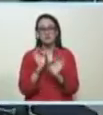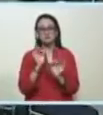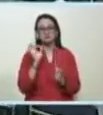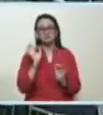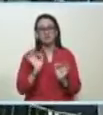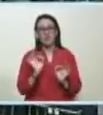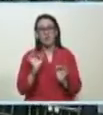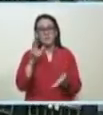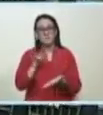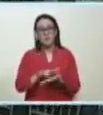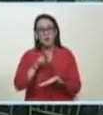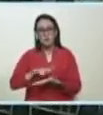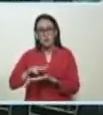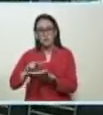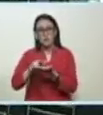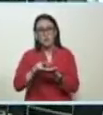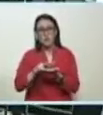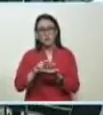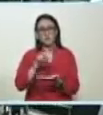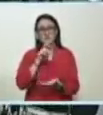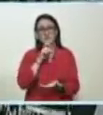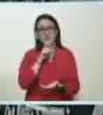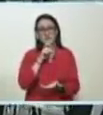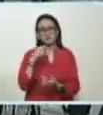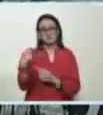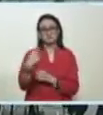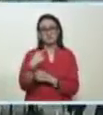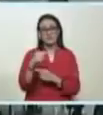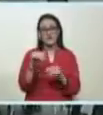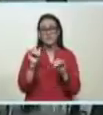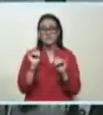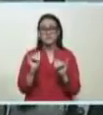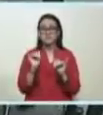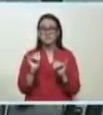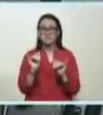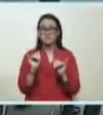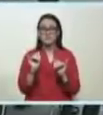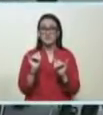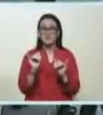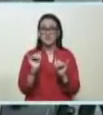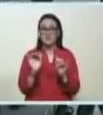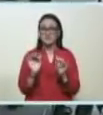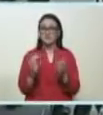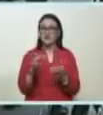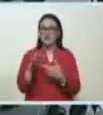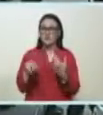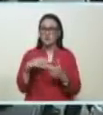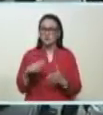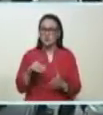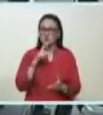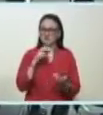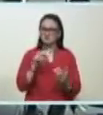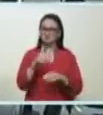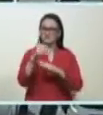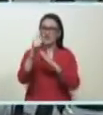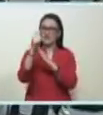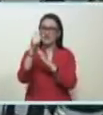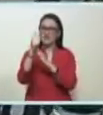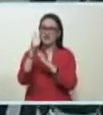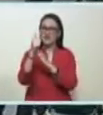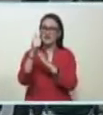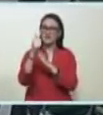afirmatorio, ratificatorio del mandato de nuestro amado comandante fundador de la Revolución Bolivariana,